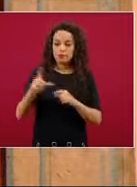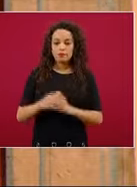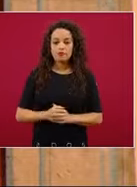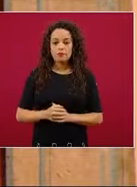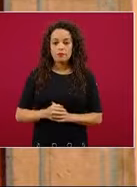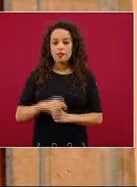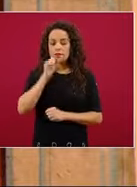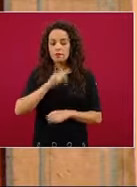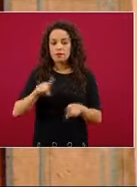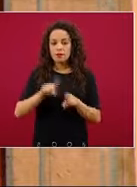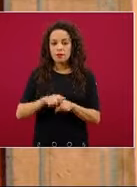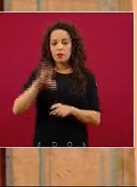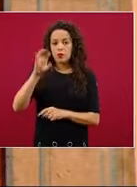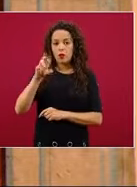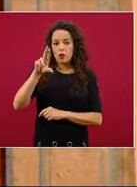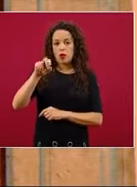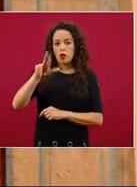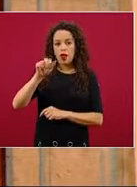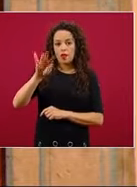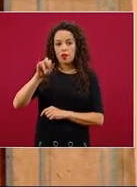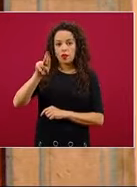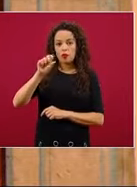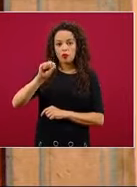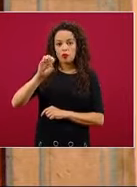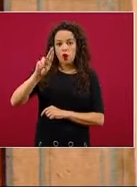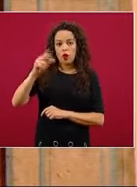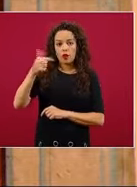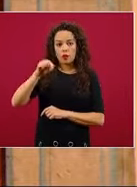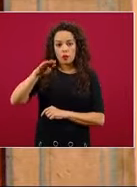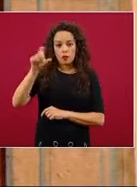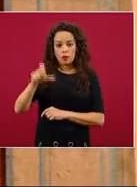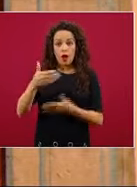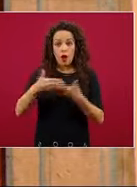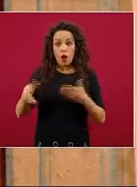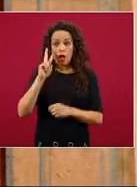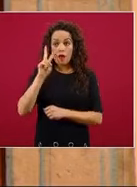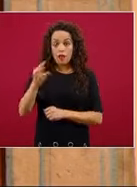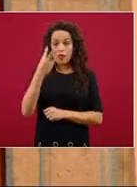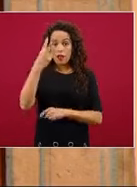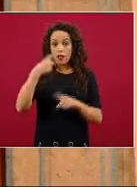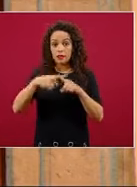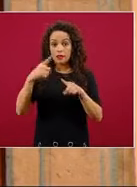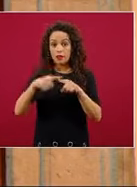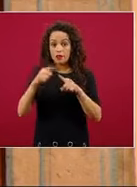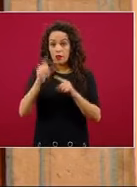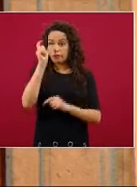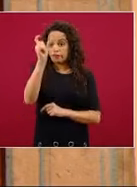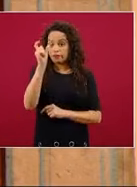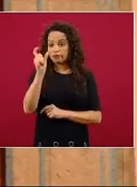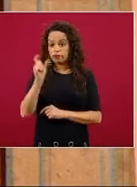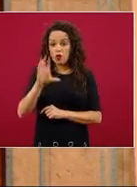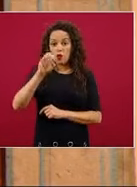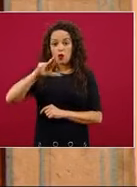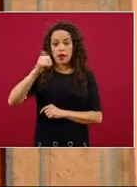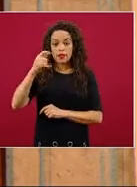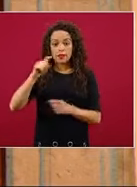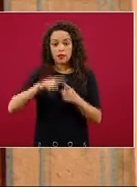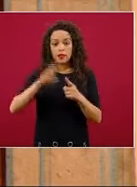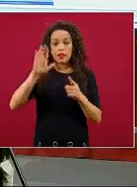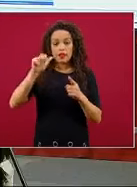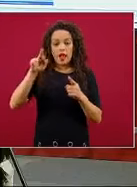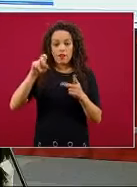coronavirus.gov.mx en la pestaña de datos. Ahora verán 3 pestañas diferentes: CONACYT, SINAVE y